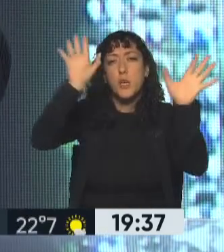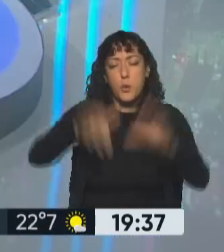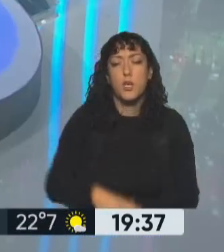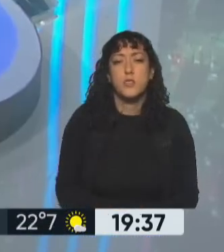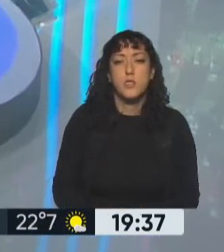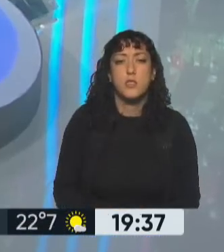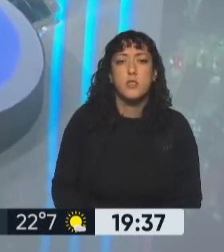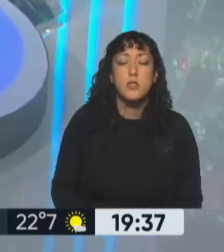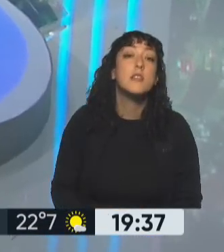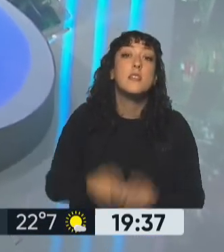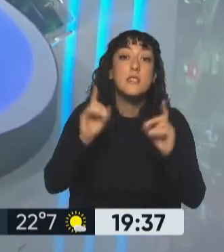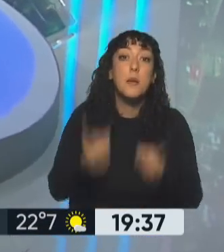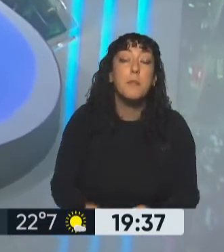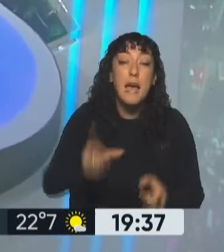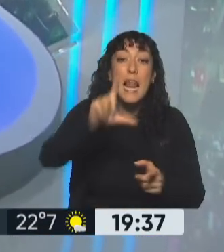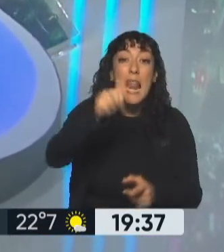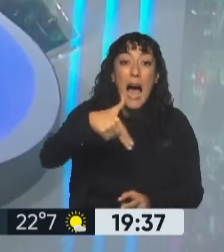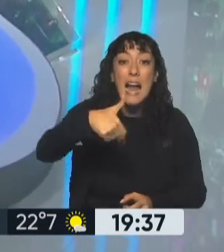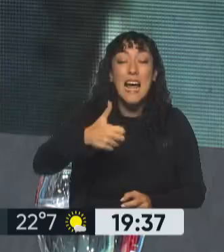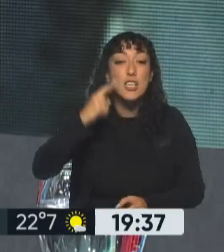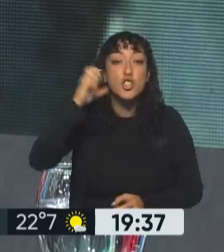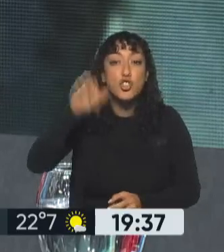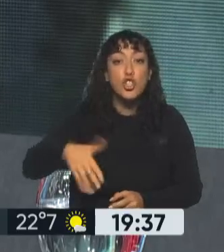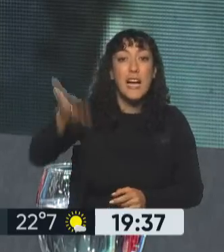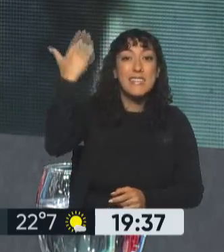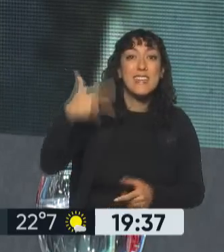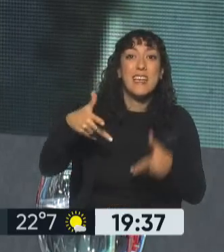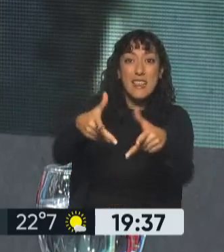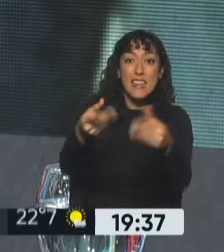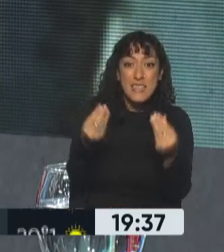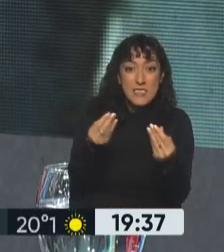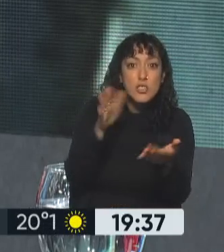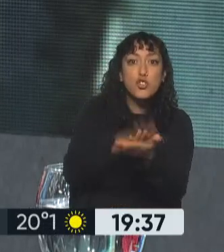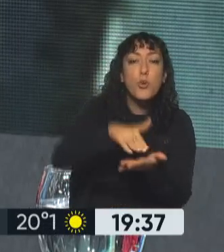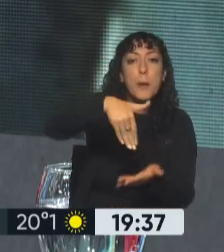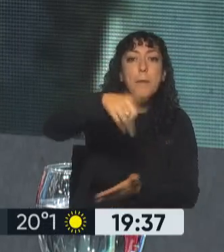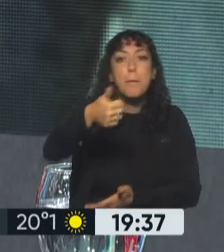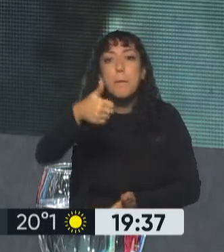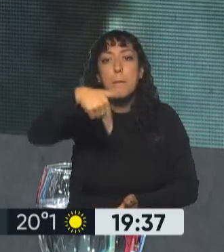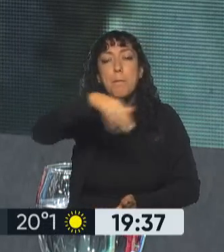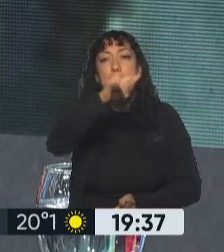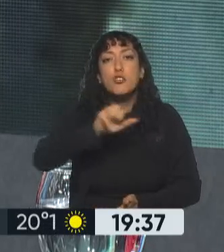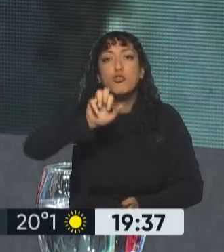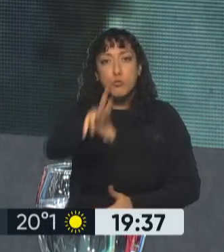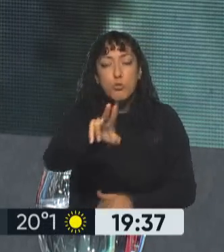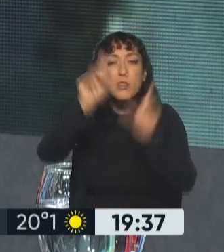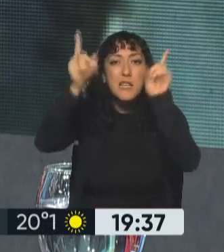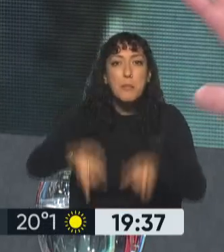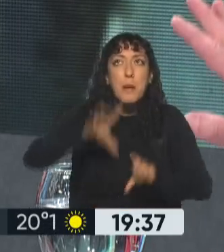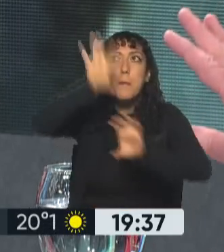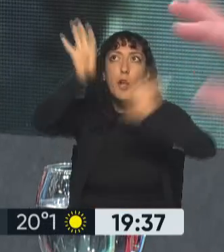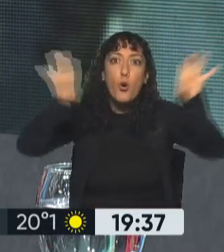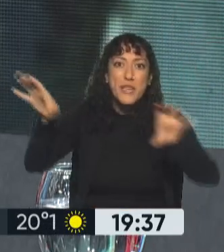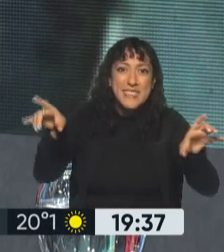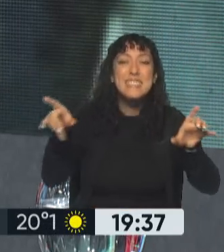te agrego esto. Una nota en el diario La Nación en el día de ayer, en donde habla específicamente del caso Mansur y habla de los casos de las provincias y del feudalismo. Pero